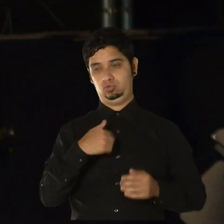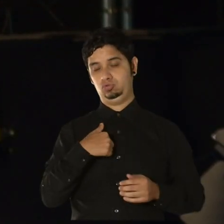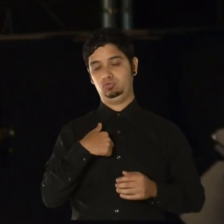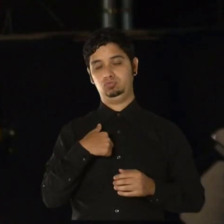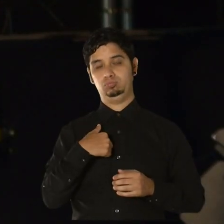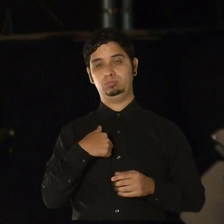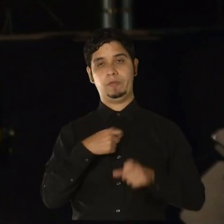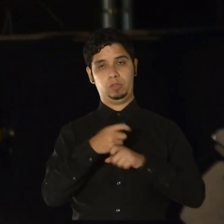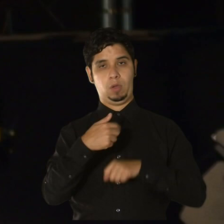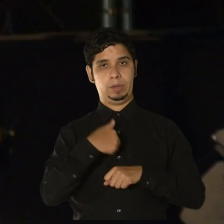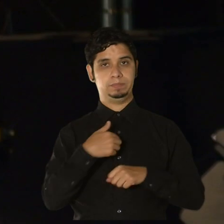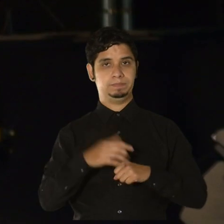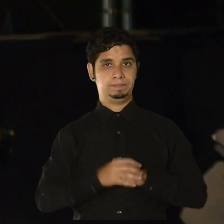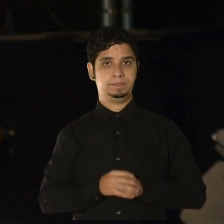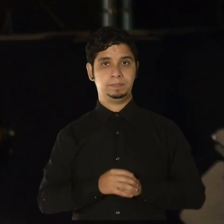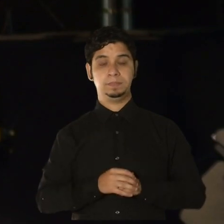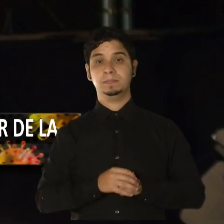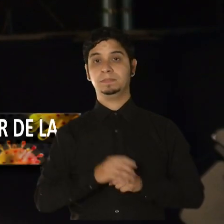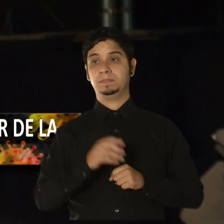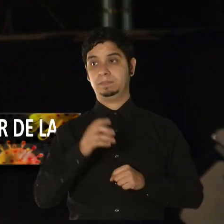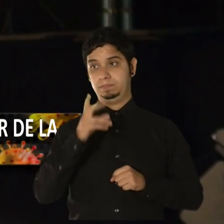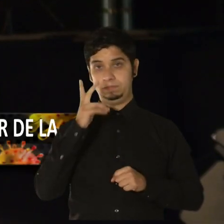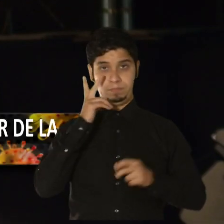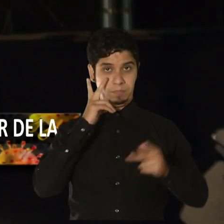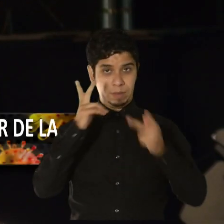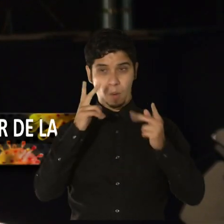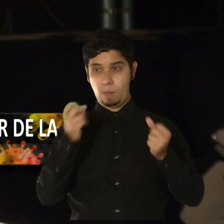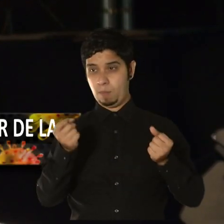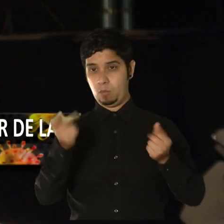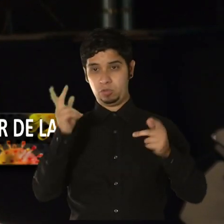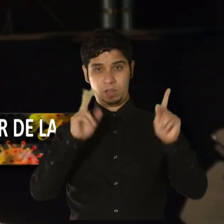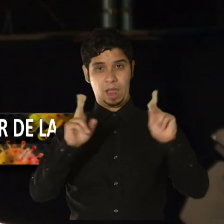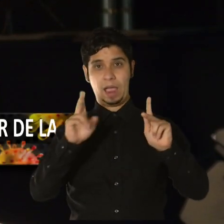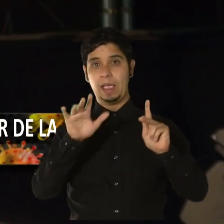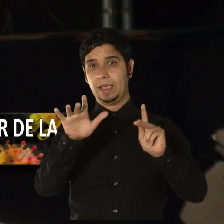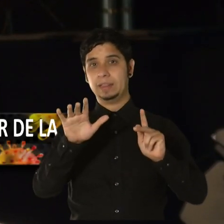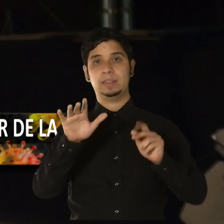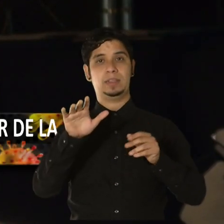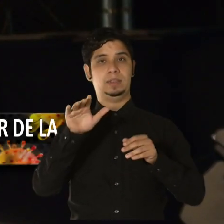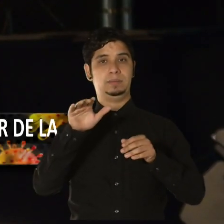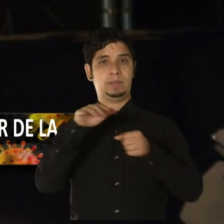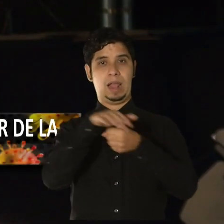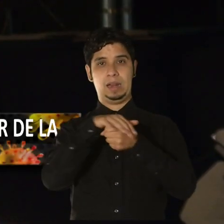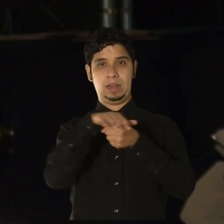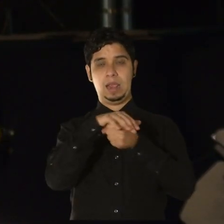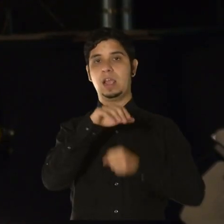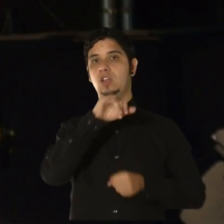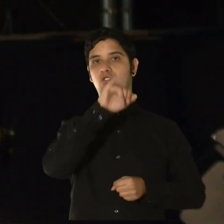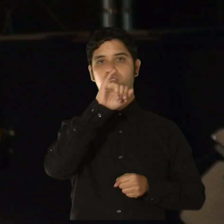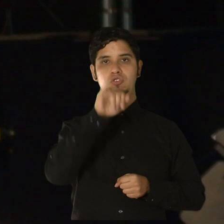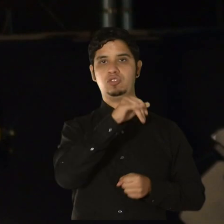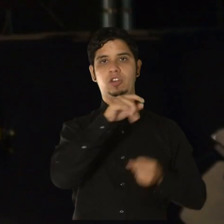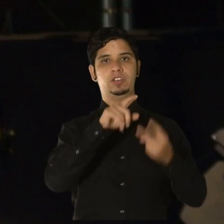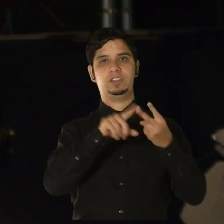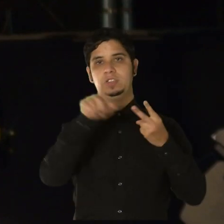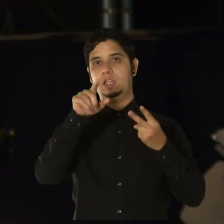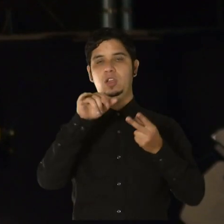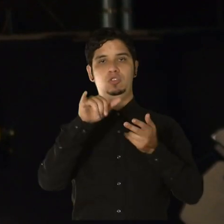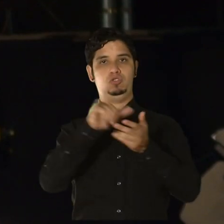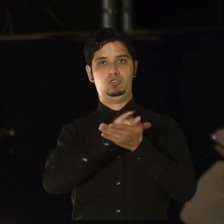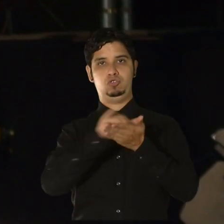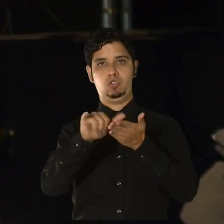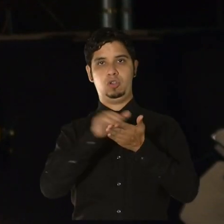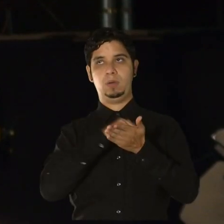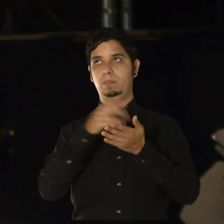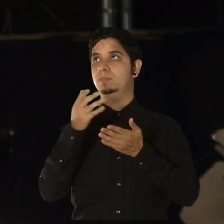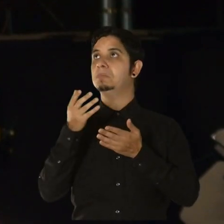y habiendo una alta incidencia de los casos en el estado de New Jersey y Nueva York, pues se me hizo una oferta de trabajo y en aquel entonces